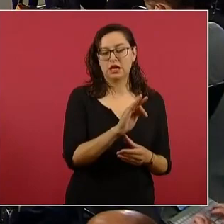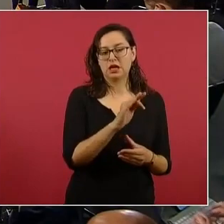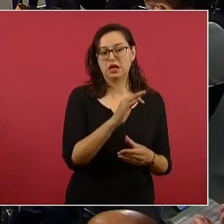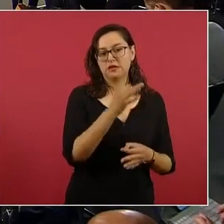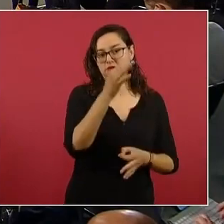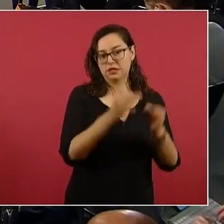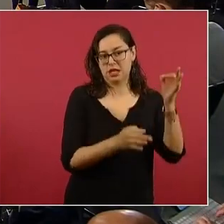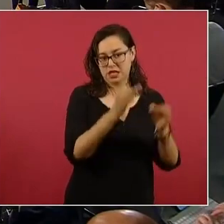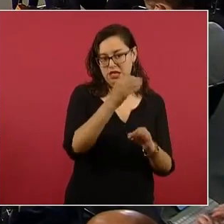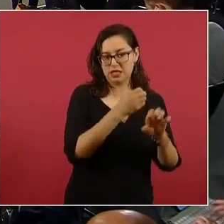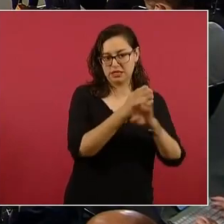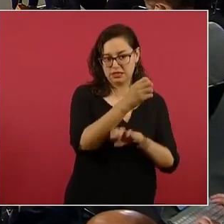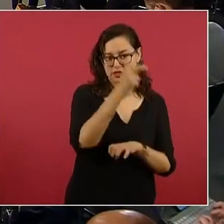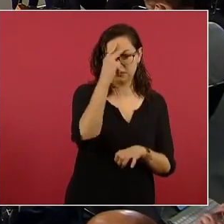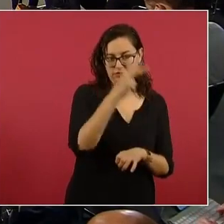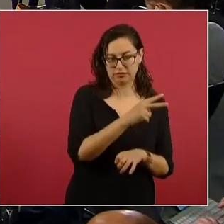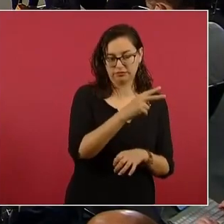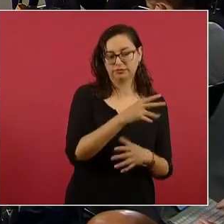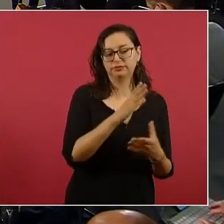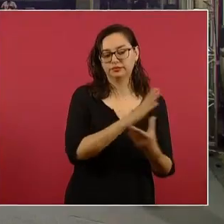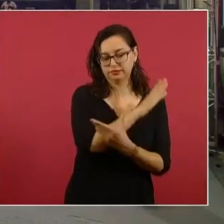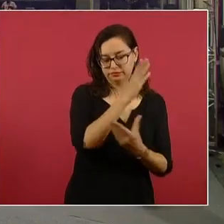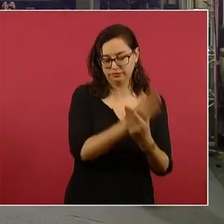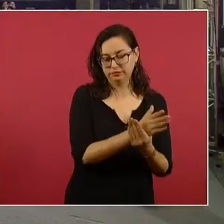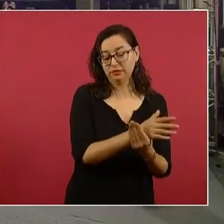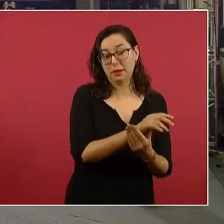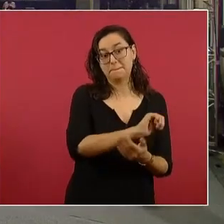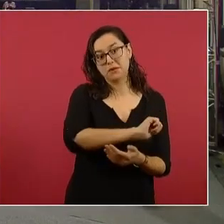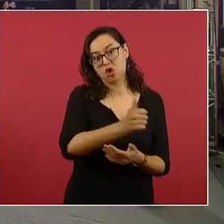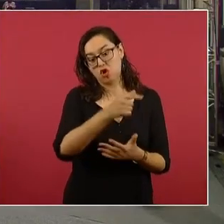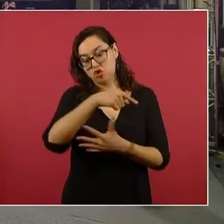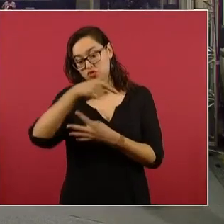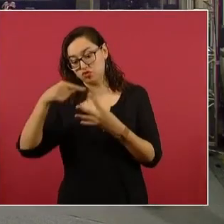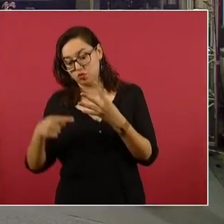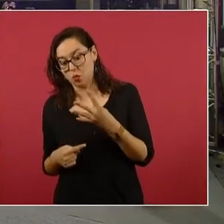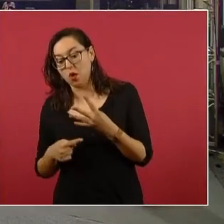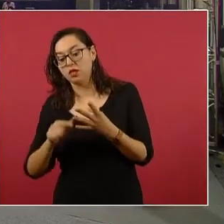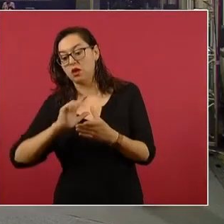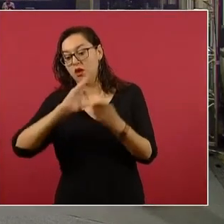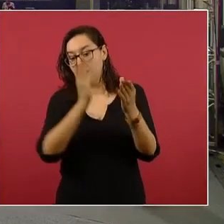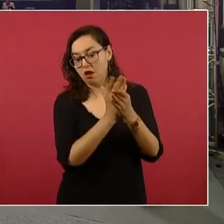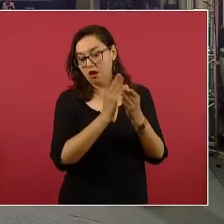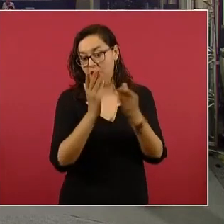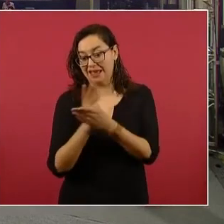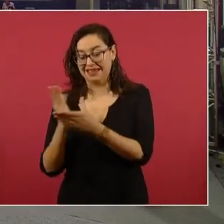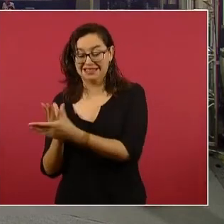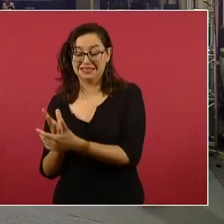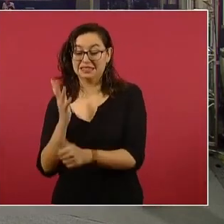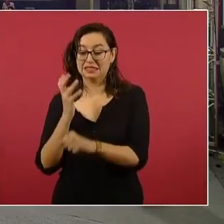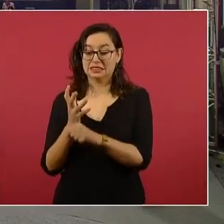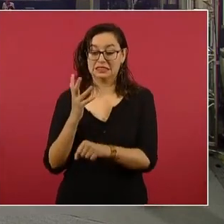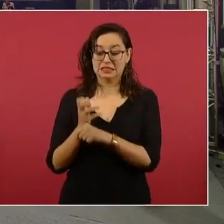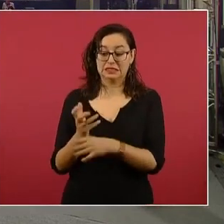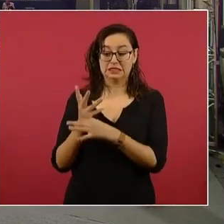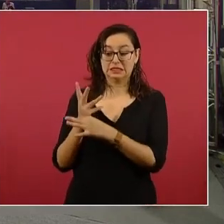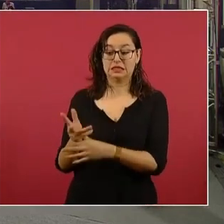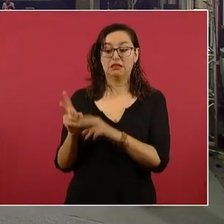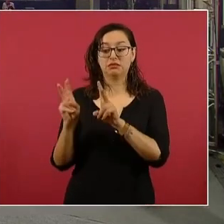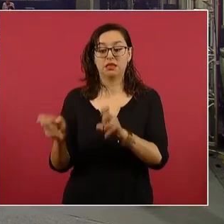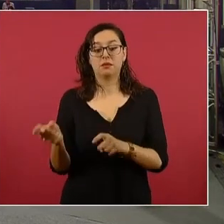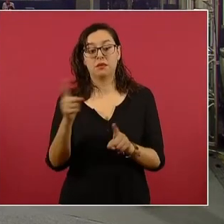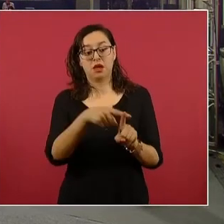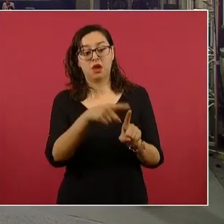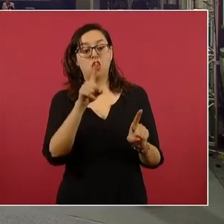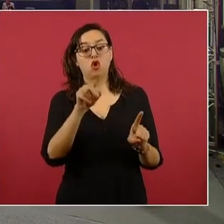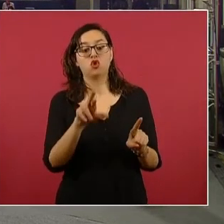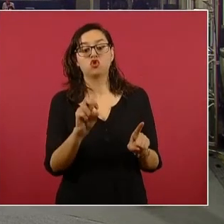Estado de México, que el quinto expediente que corresponde a las responsabilidades de Rocío Orozco y de las